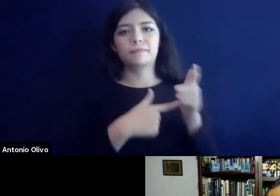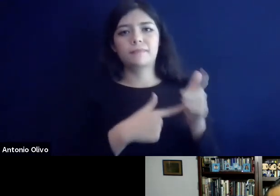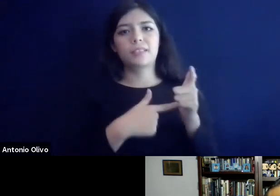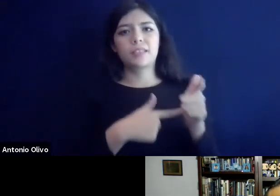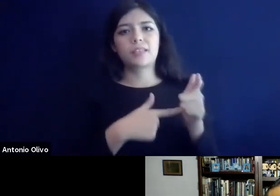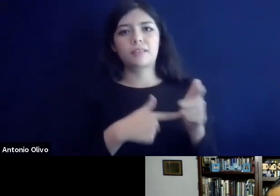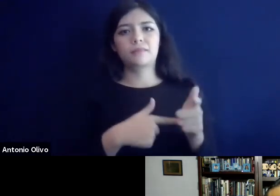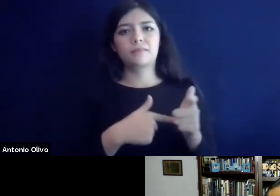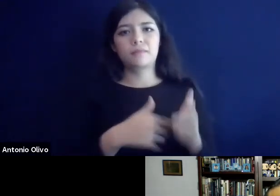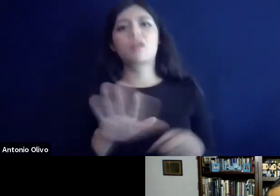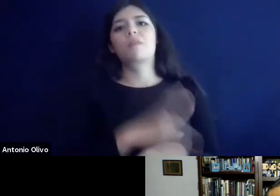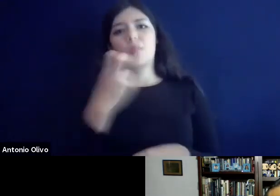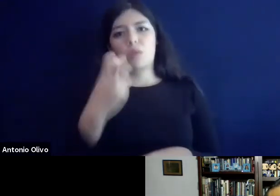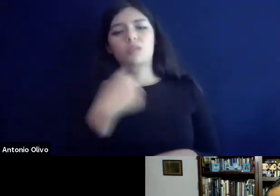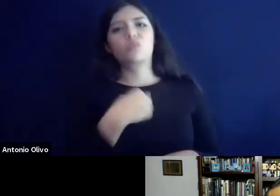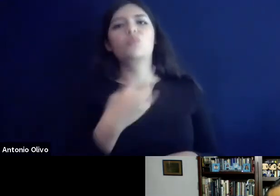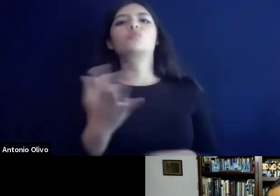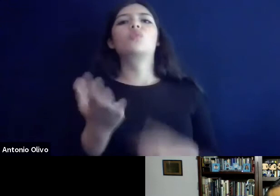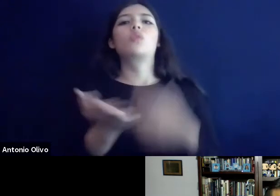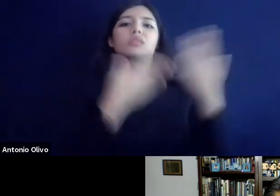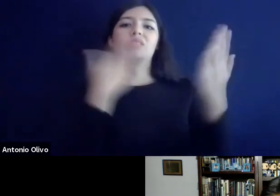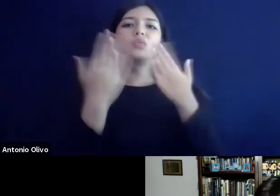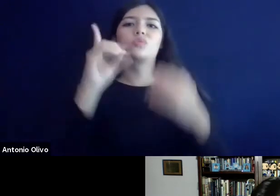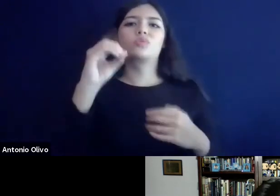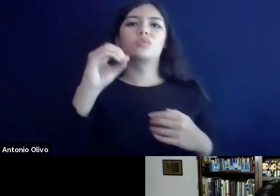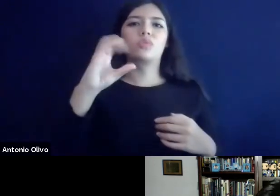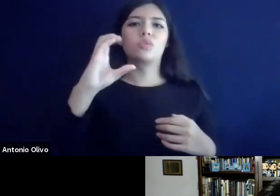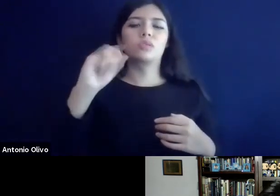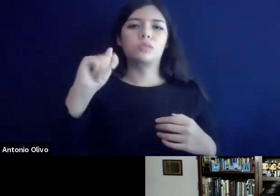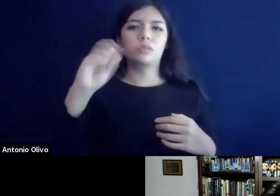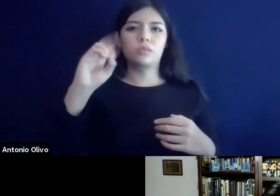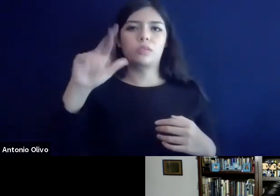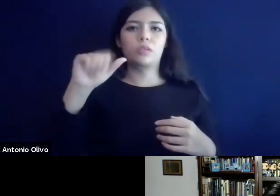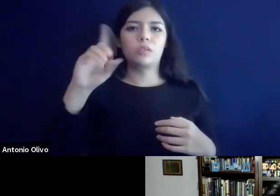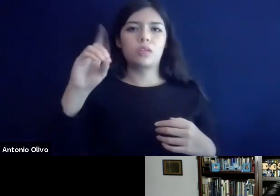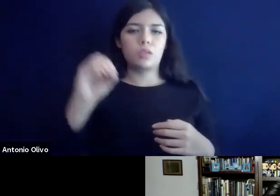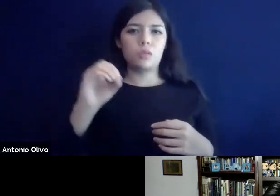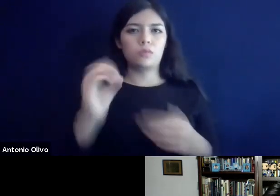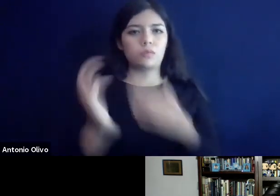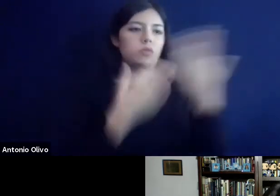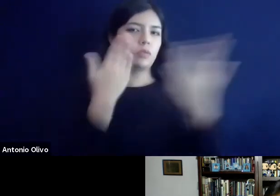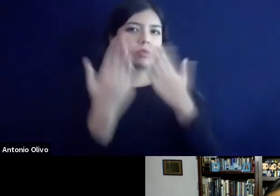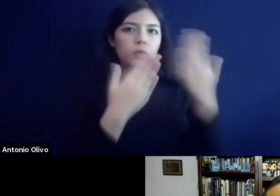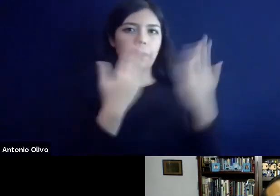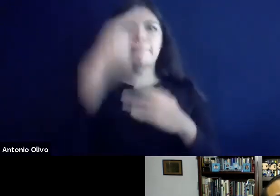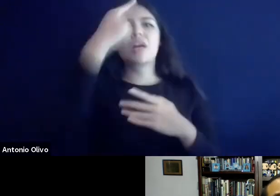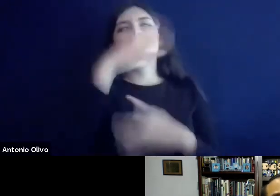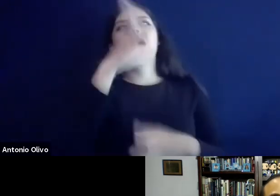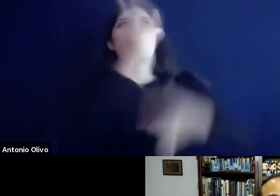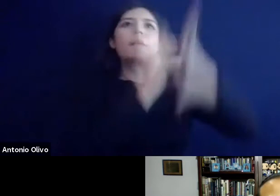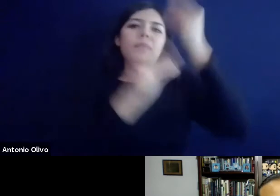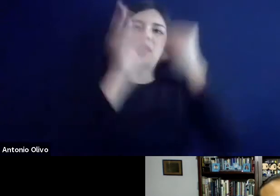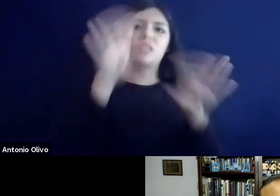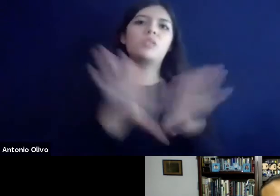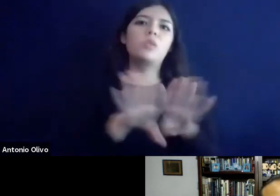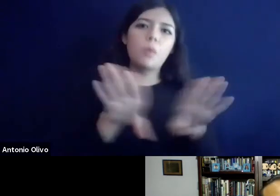Por eso estoy estudiando un doctorado en arte y cultura, para aprender una técnica de investigación. Porque toda la